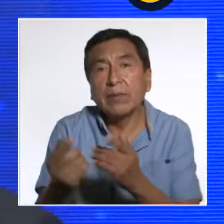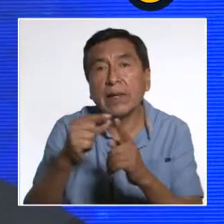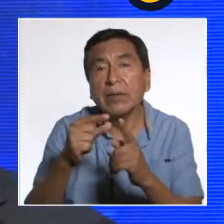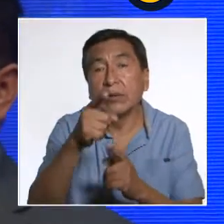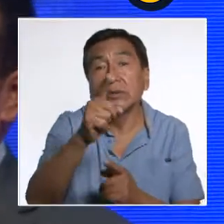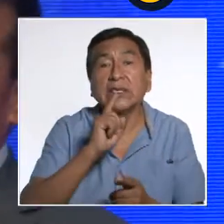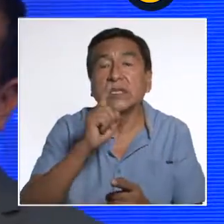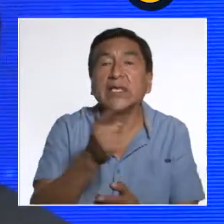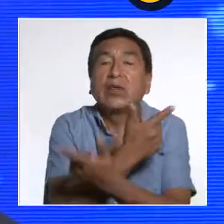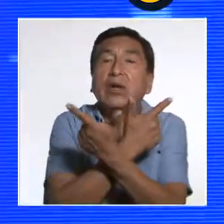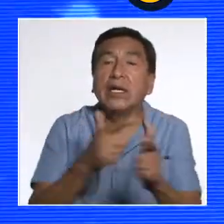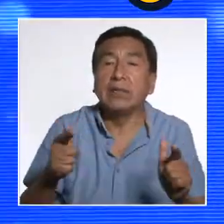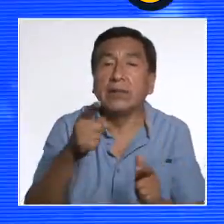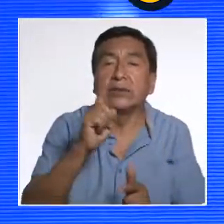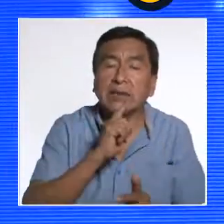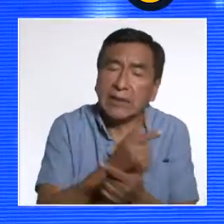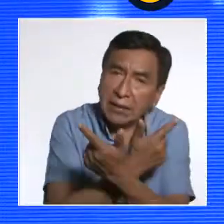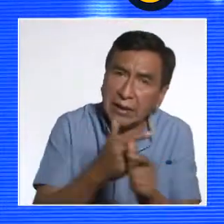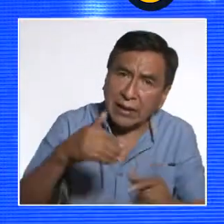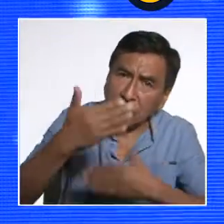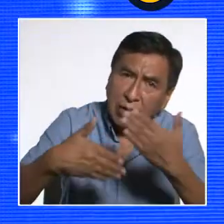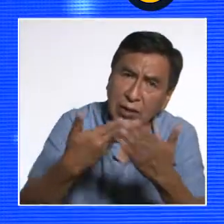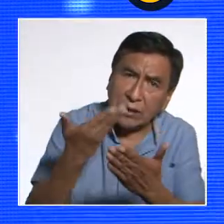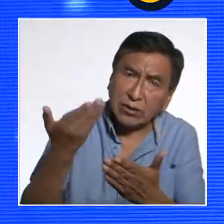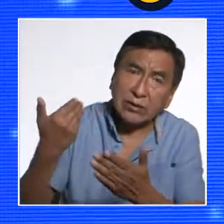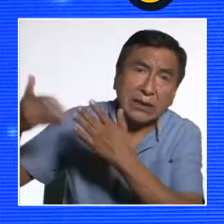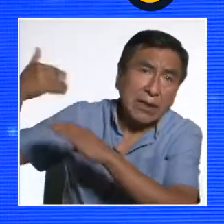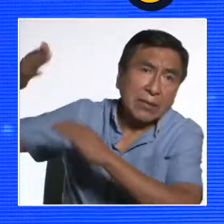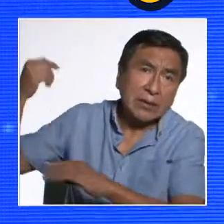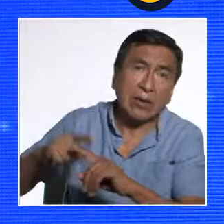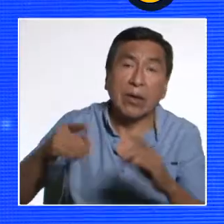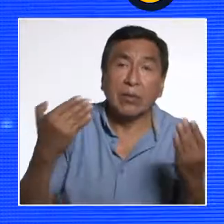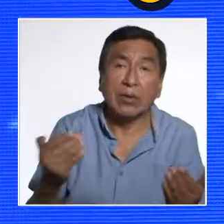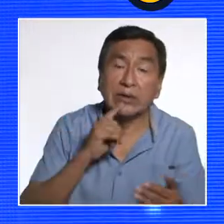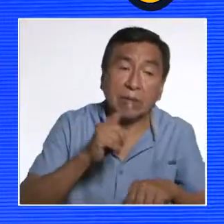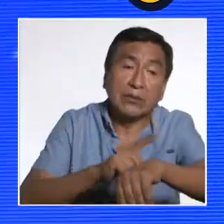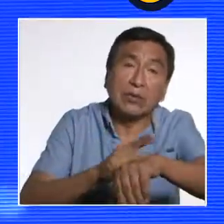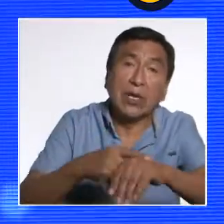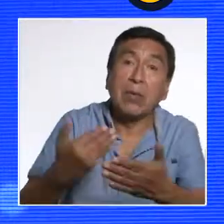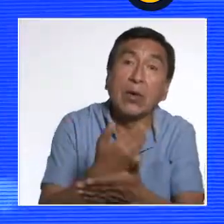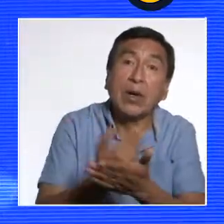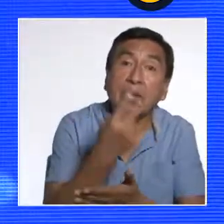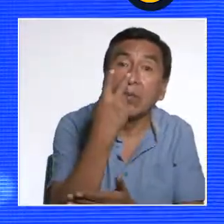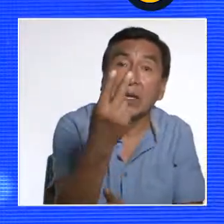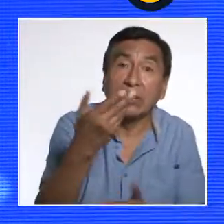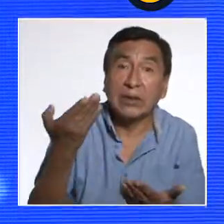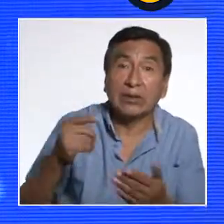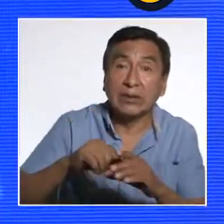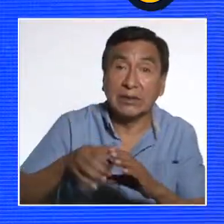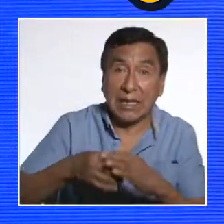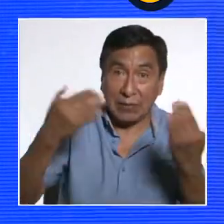liberando. Usted se libera de todas las cosas del pasado. Pero hoy estamos en un tiempo nuevo mirando las cosas del